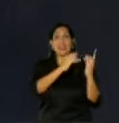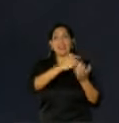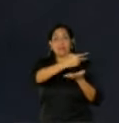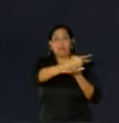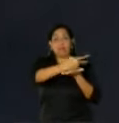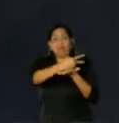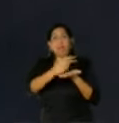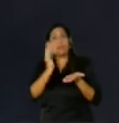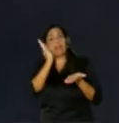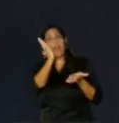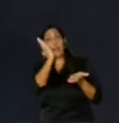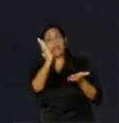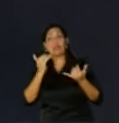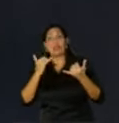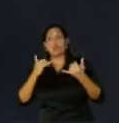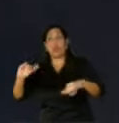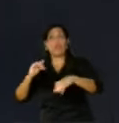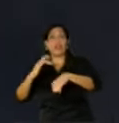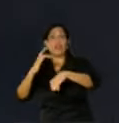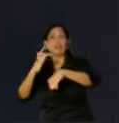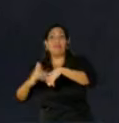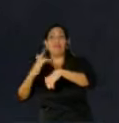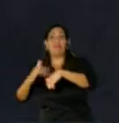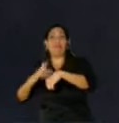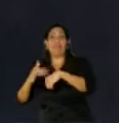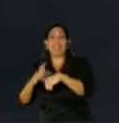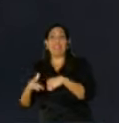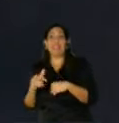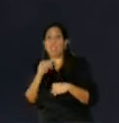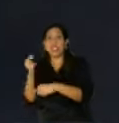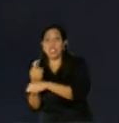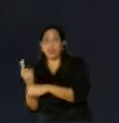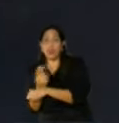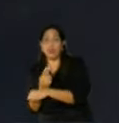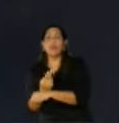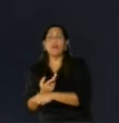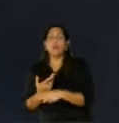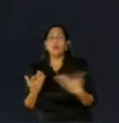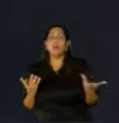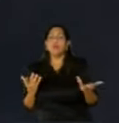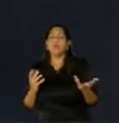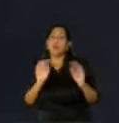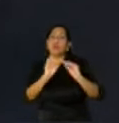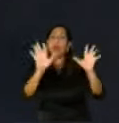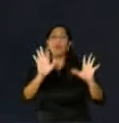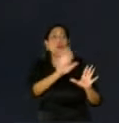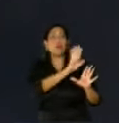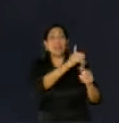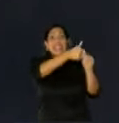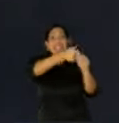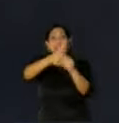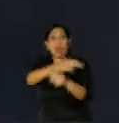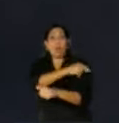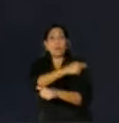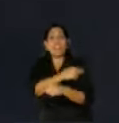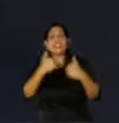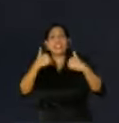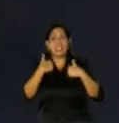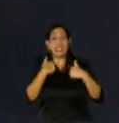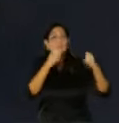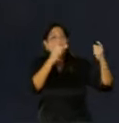60% potencialmente de camas no utilizadas. Así que sí se le dice, ¿verdad? Los hospitales tienen sus directores ejecutivos, tienen sus